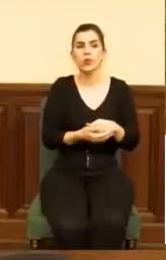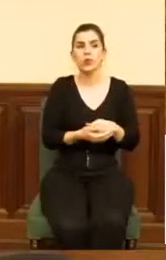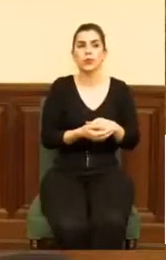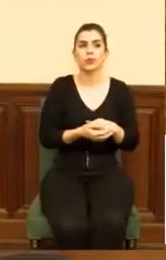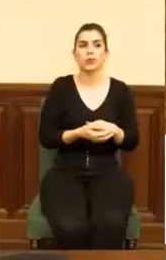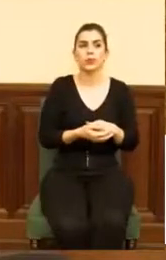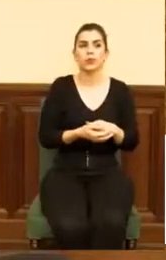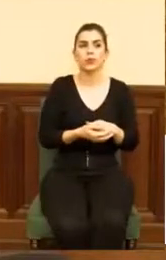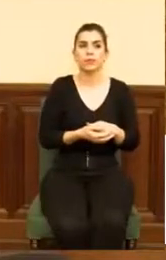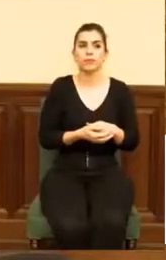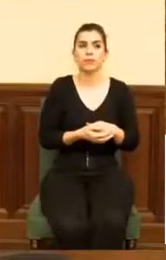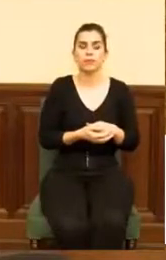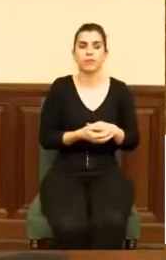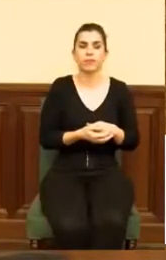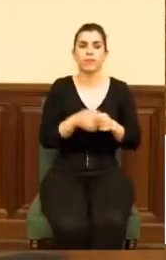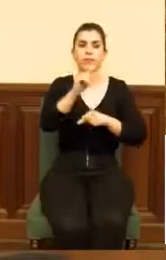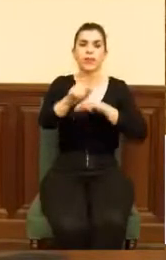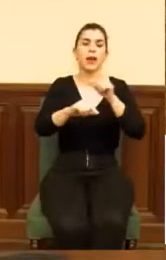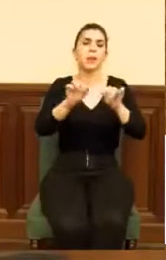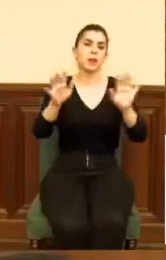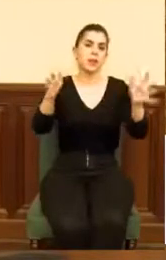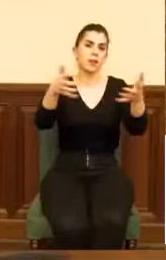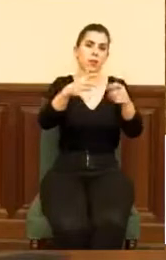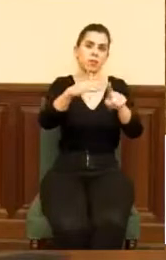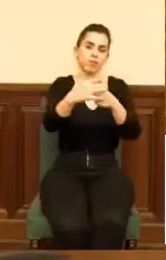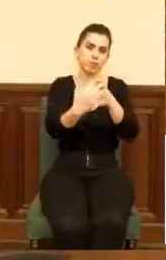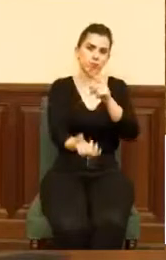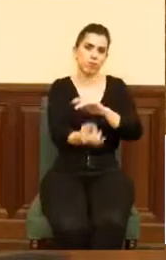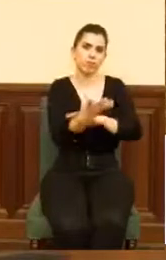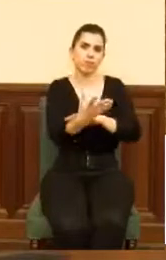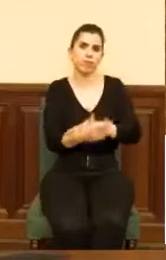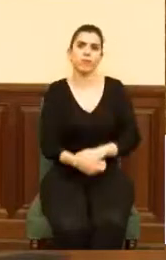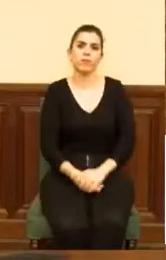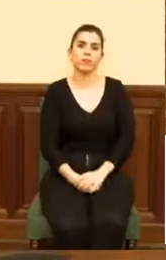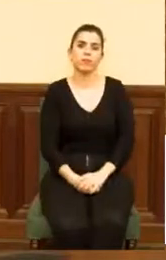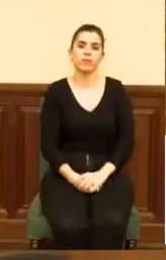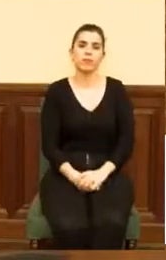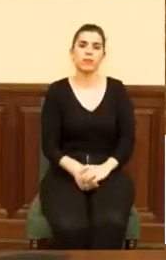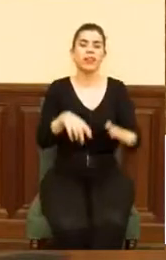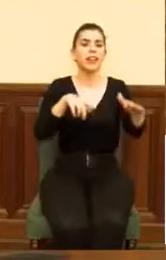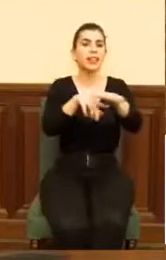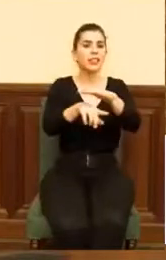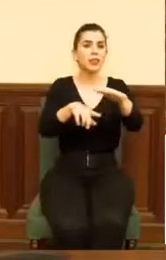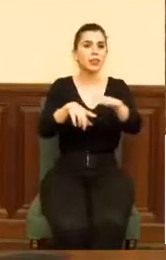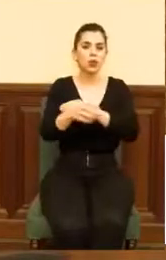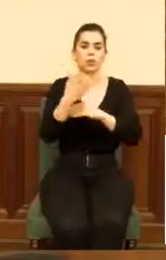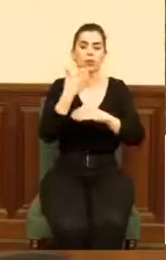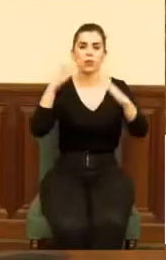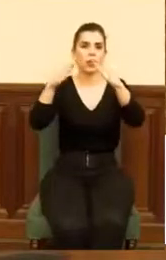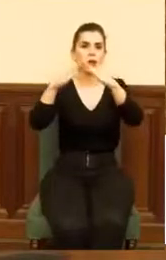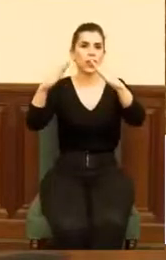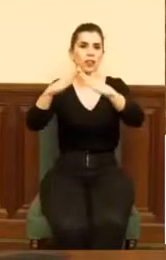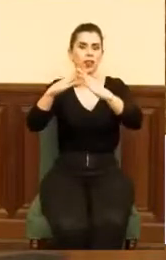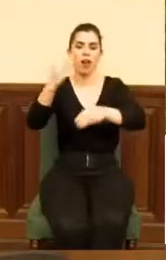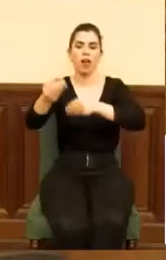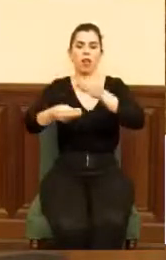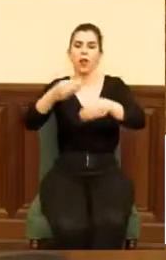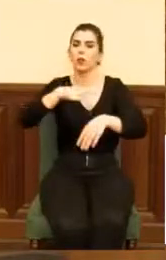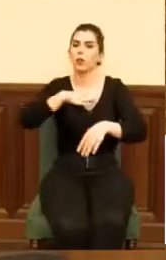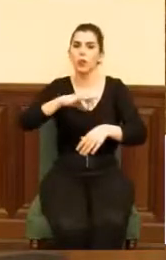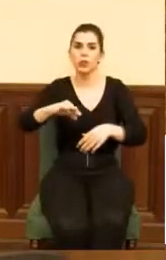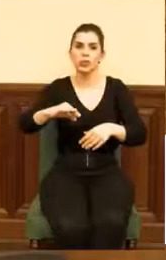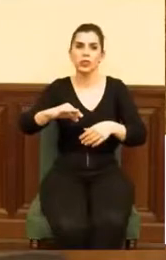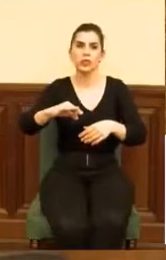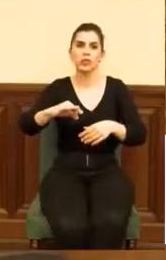con la pandemia, de poder realizar cualquier gestión desde tu domicilio, como